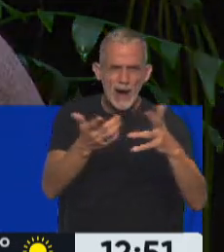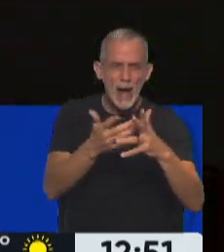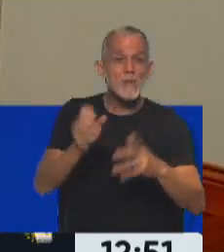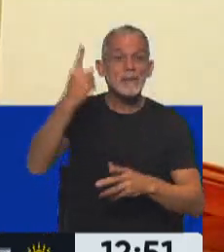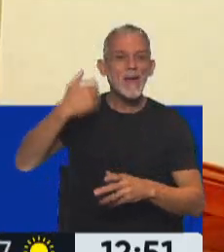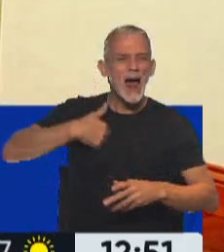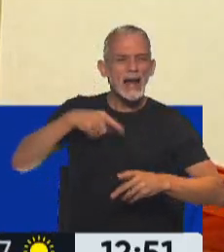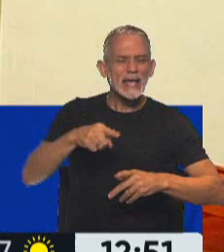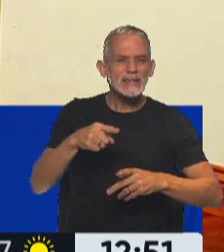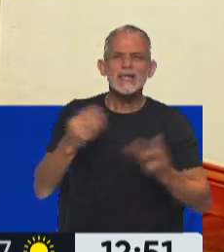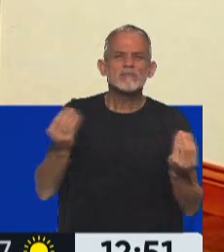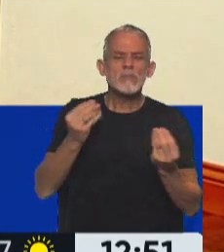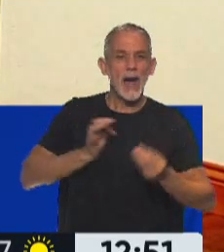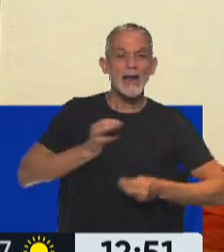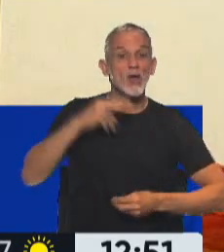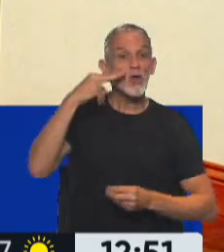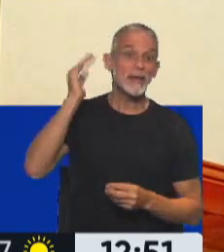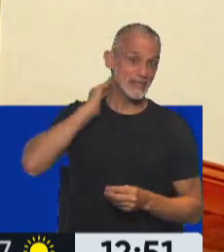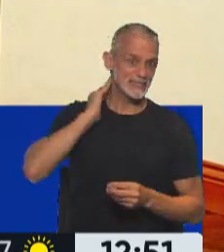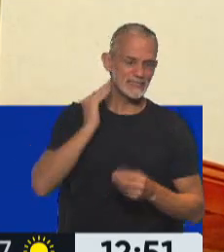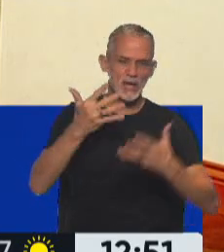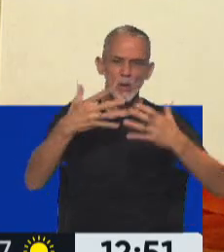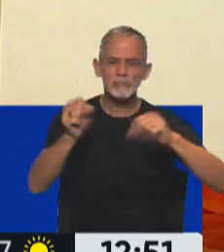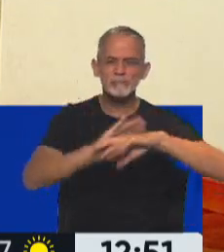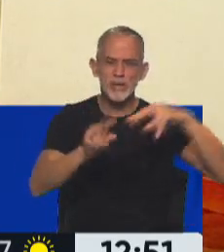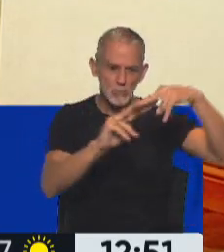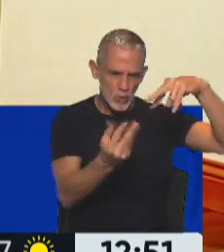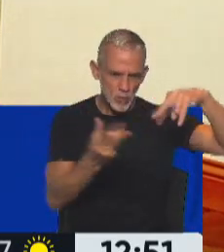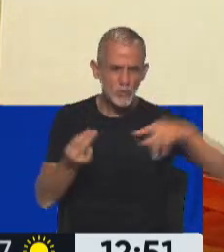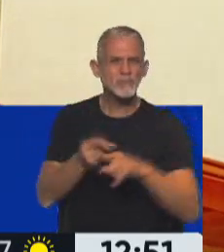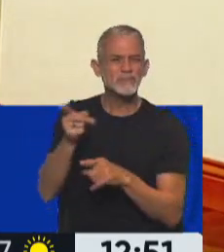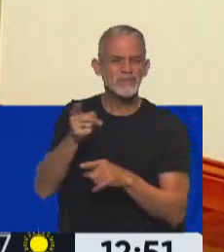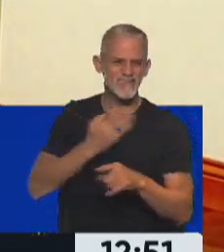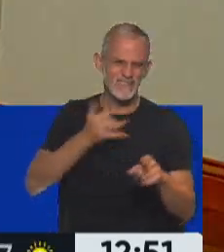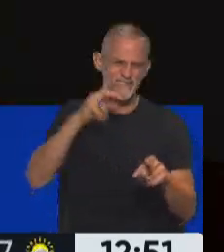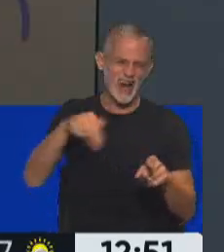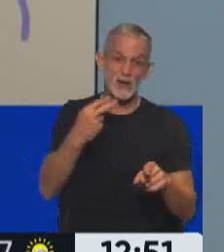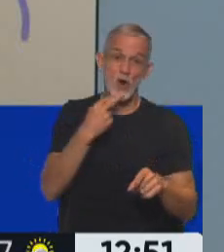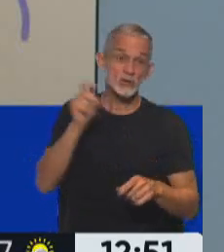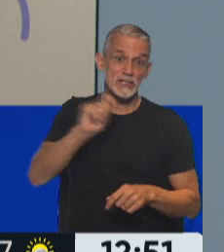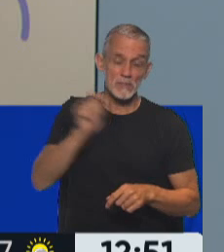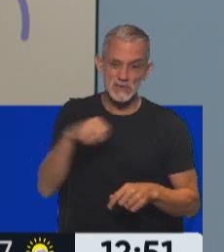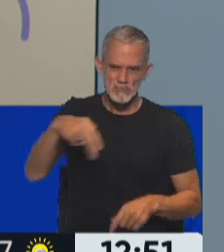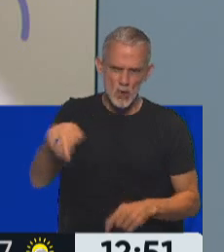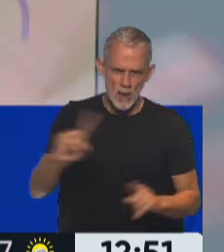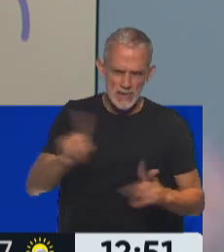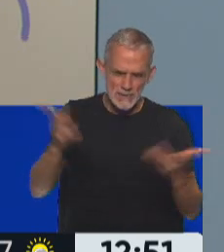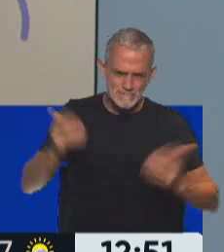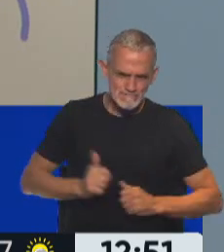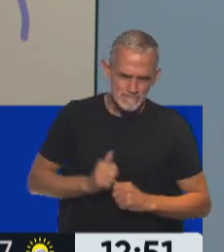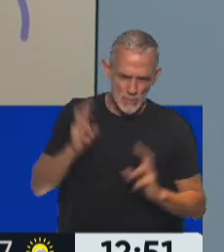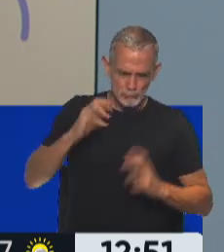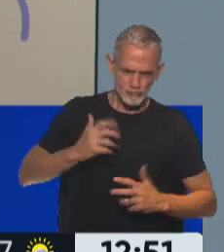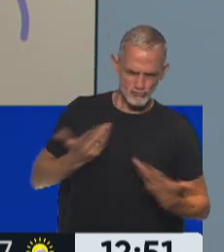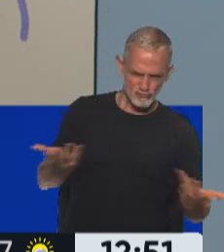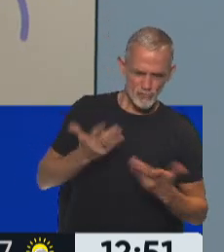diagnosticó genéticamente en el 2016. Fran empezó a los 11 meses que no caminaba, entonces esa fue la primera alerta